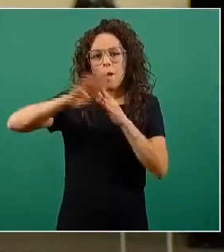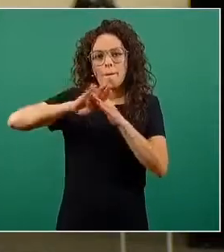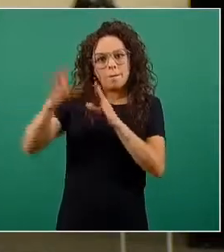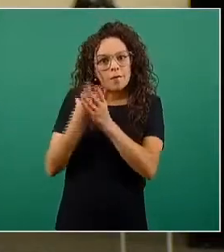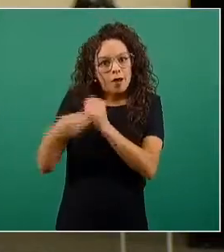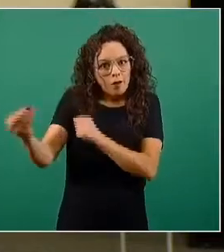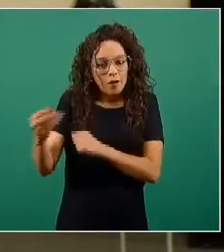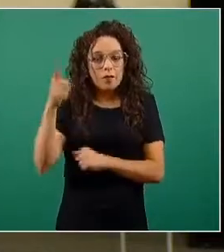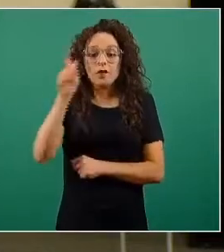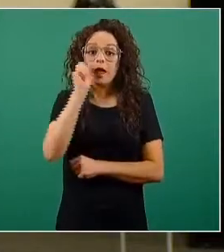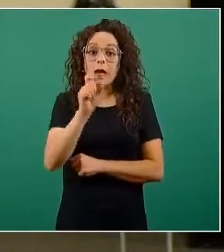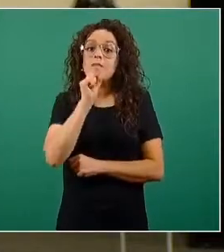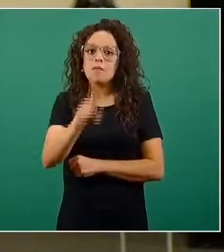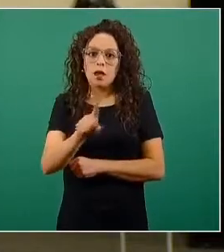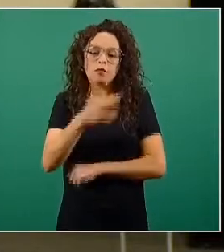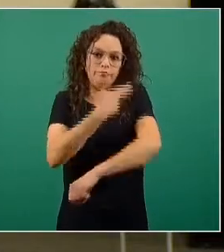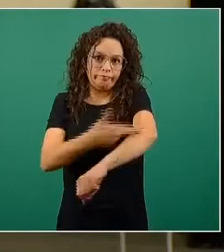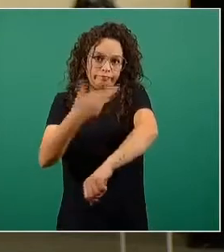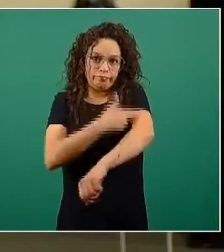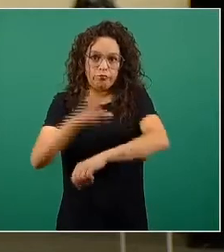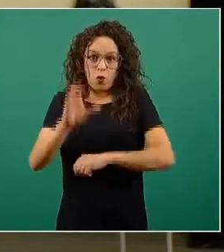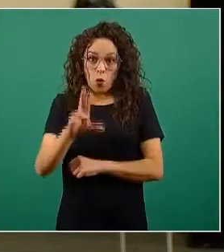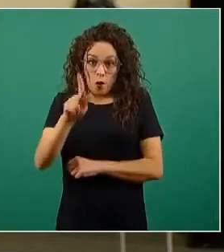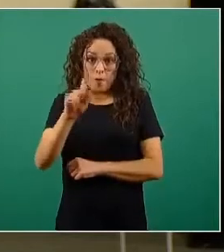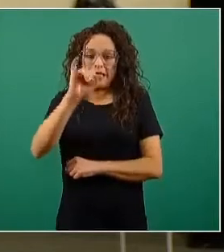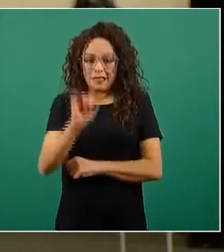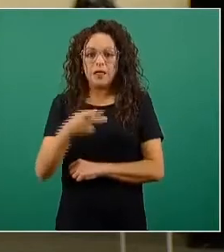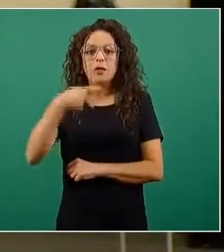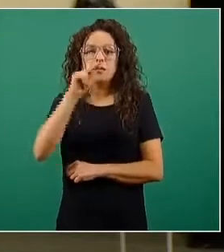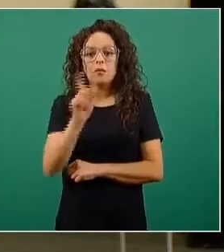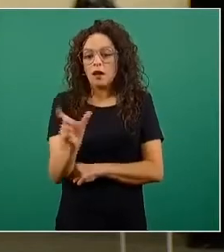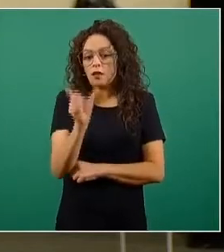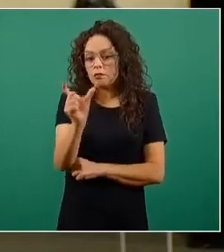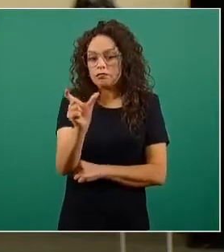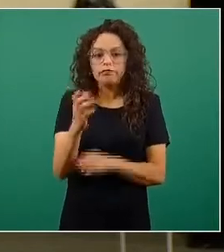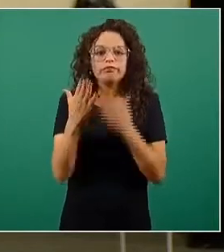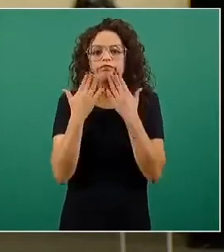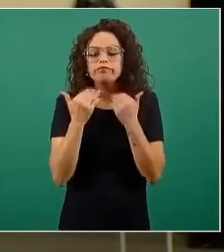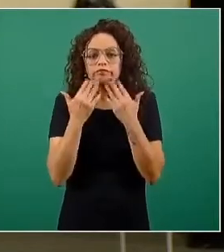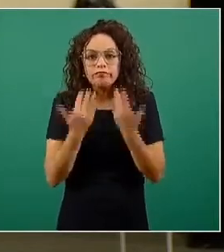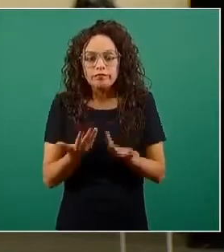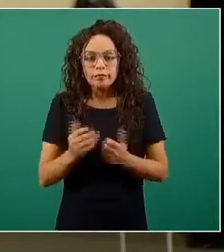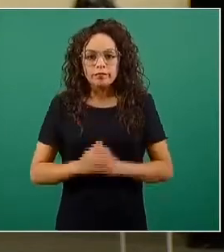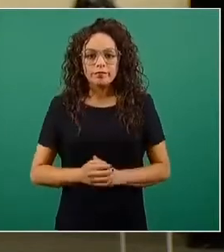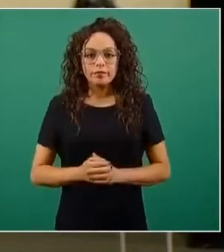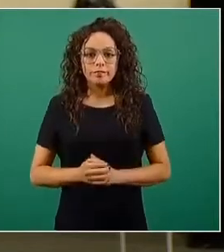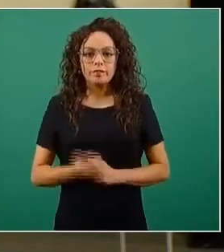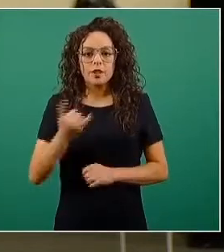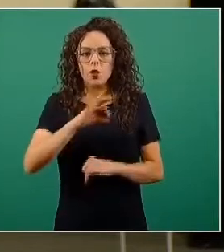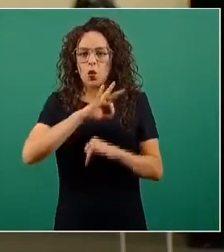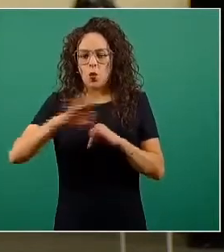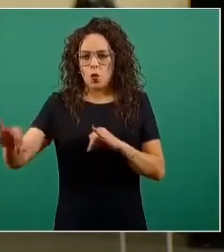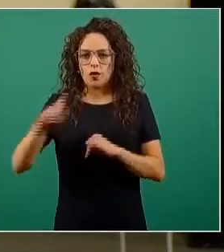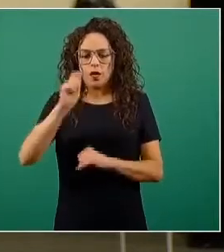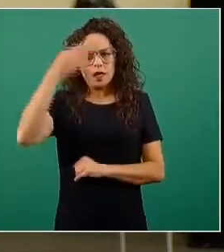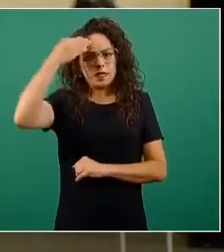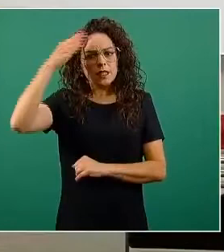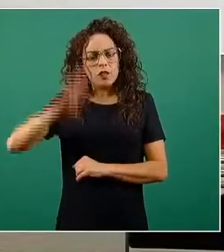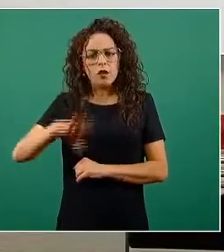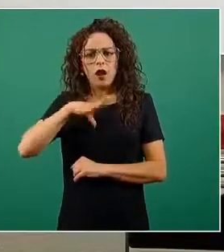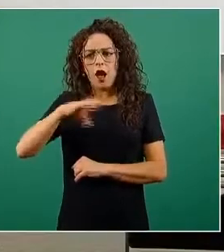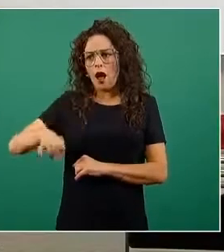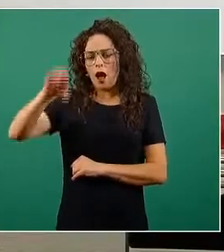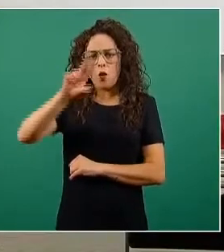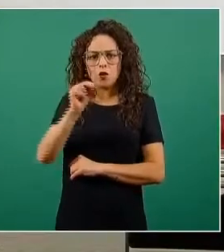CURPs y no identificaciones. Entonces, pues esas dos. Y una última del público. Una señora de 83